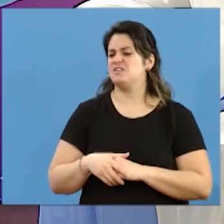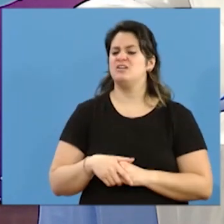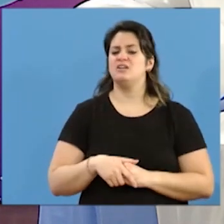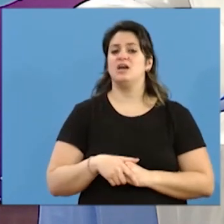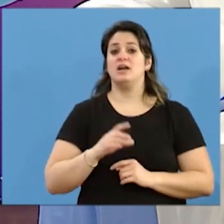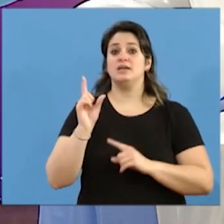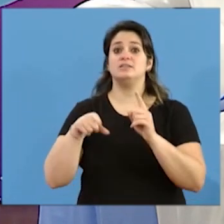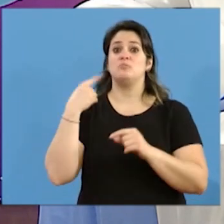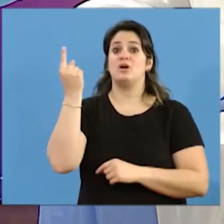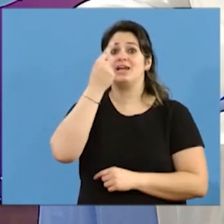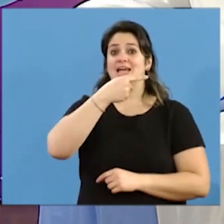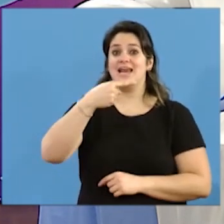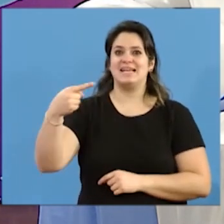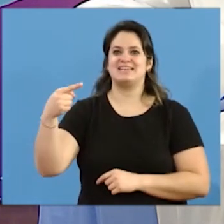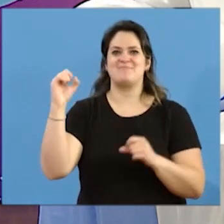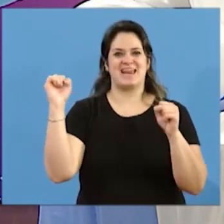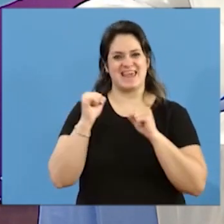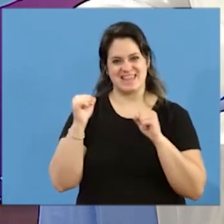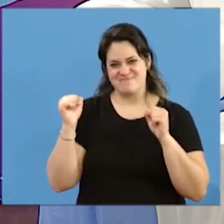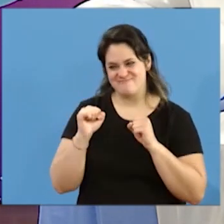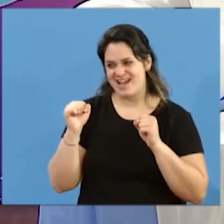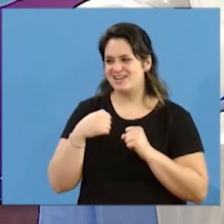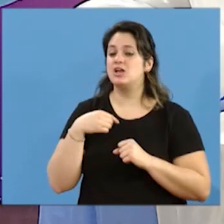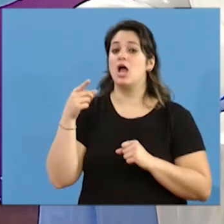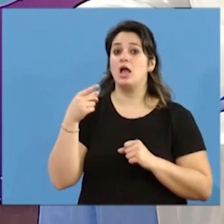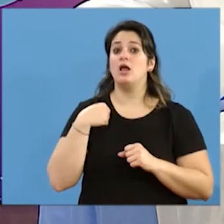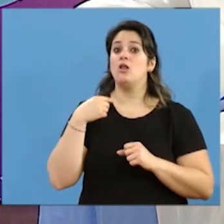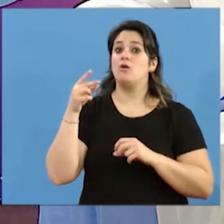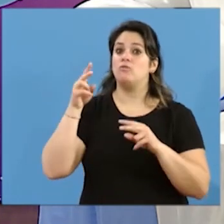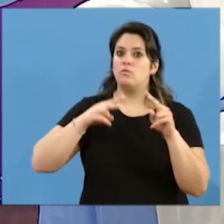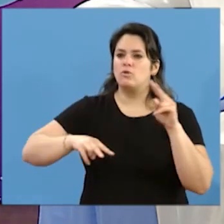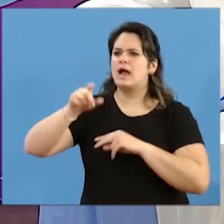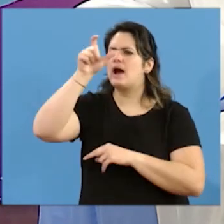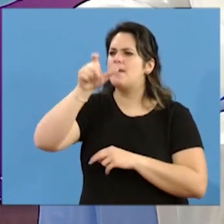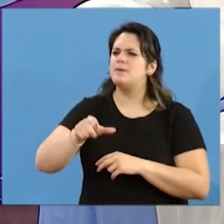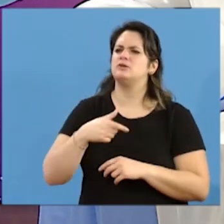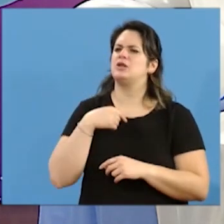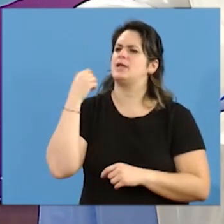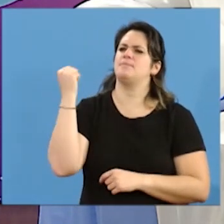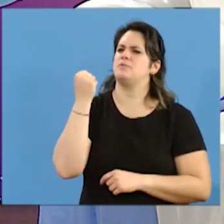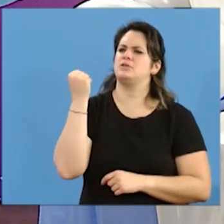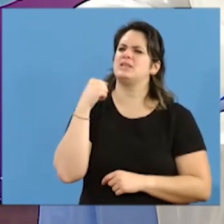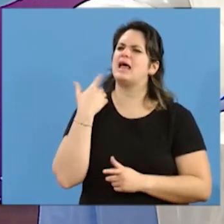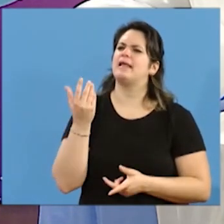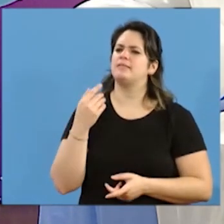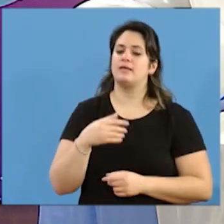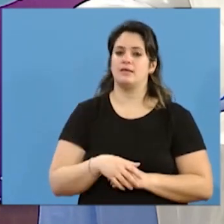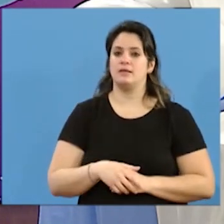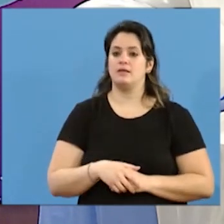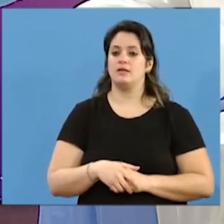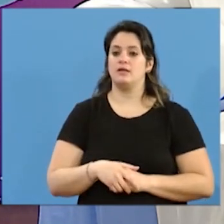después, en la semana de mayo, él fue vocal y un protagonista muy importante.